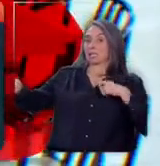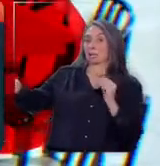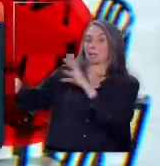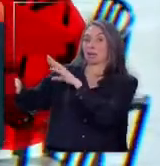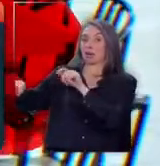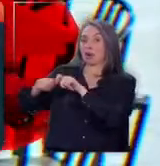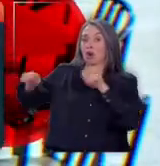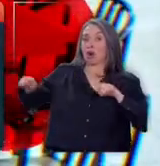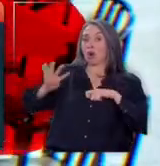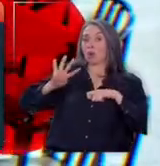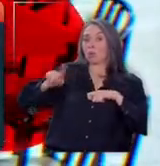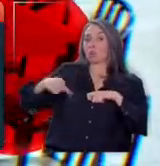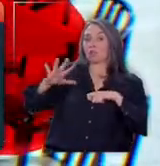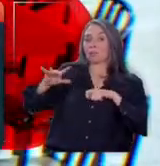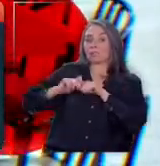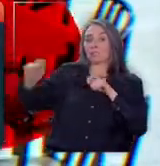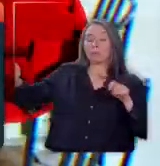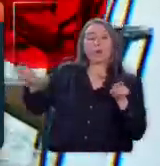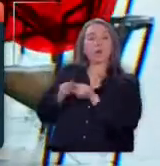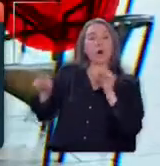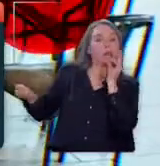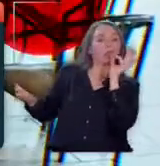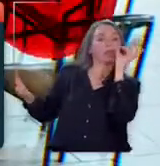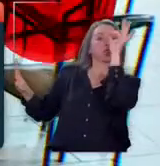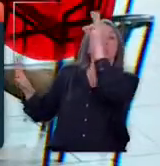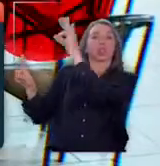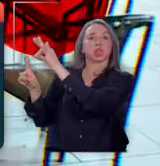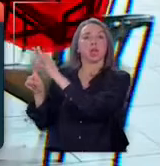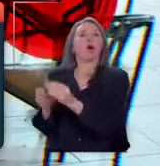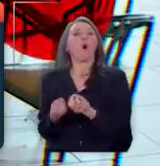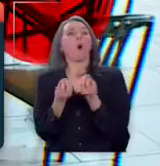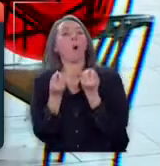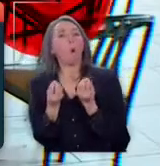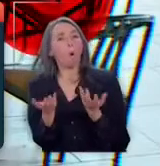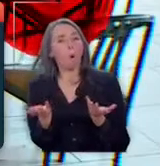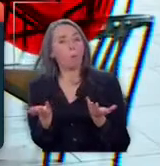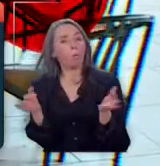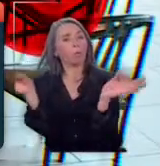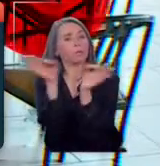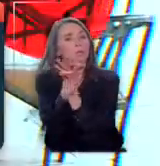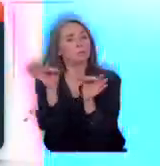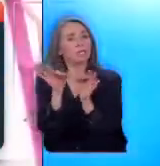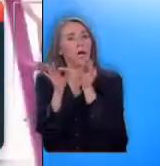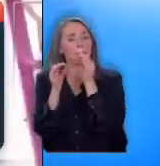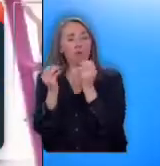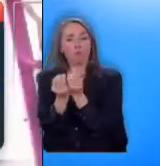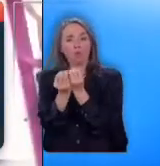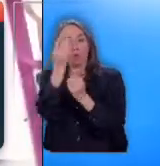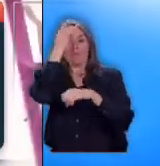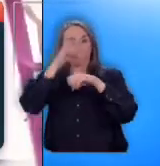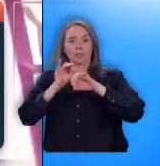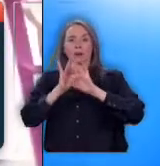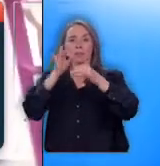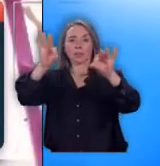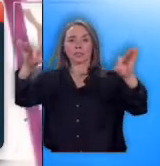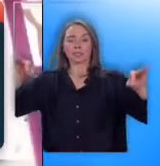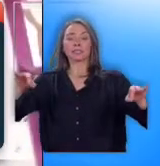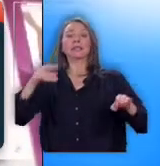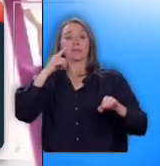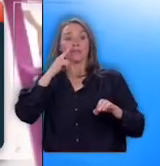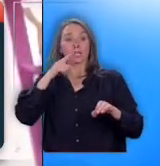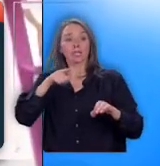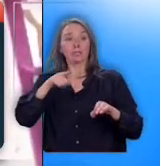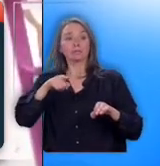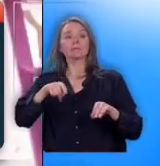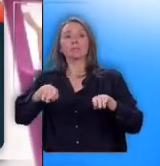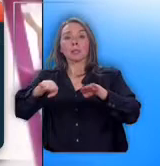era de 4.5 m Cómo se explica entonces este brote por la forma en que tenía la